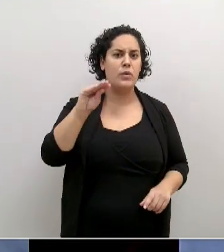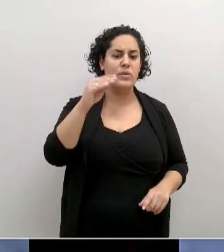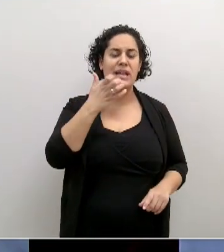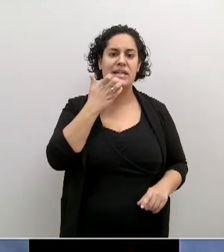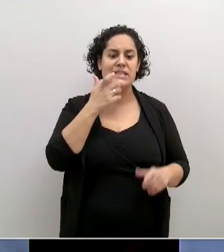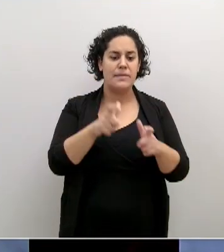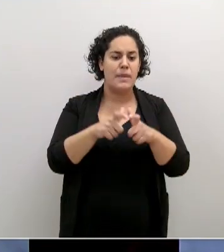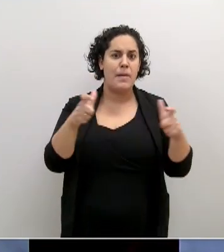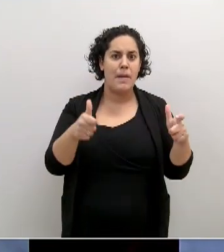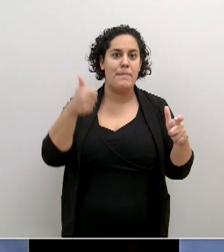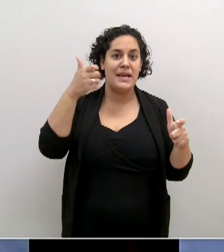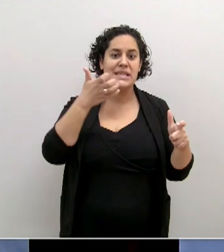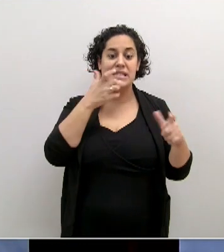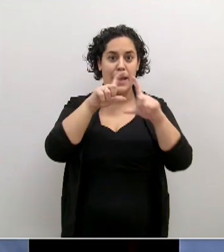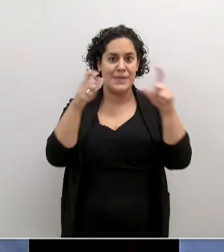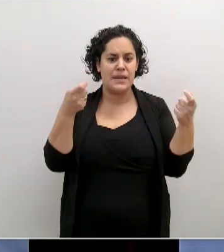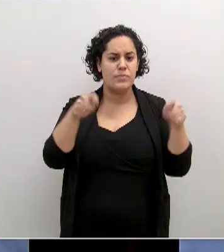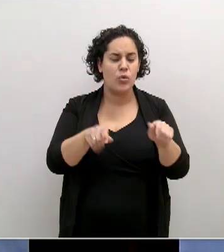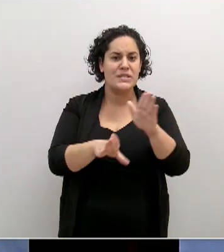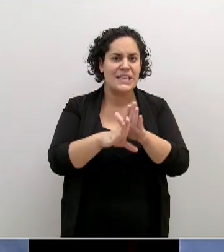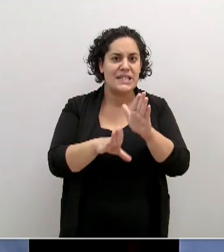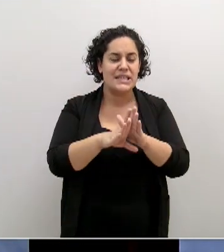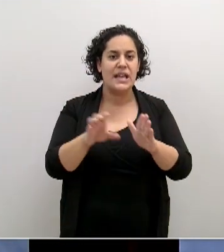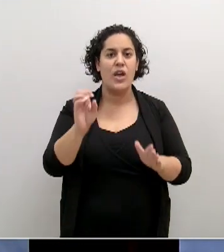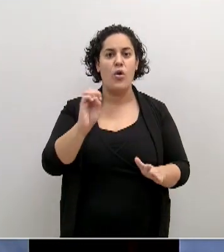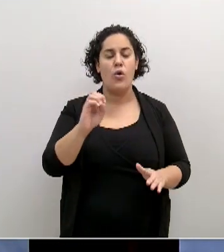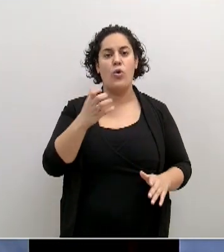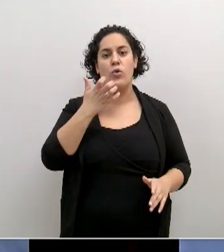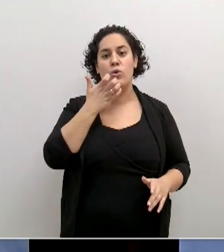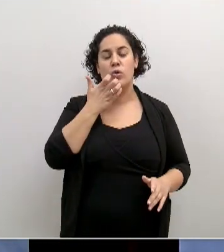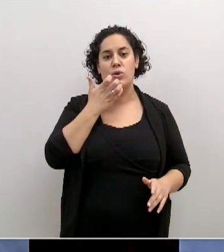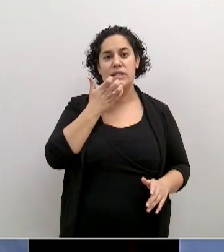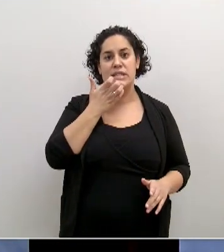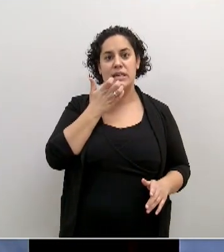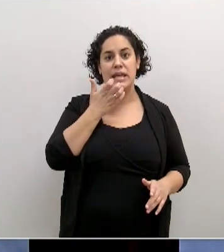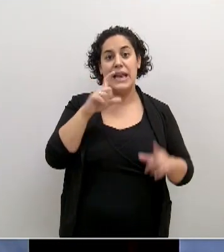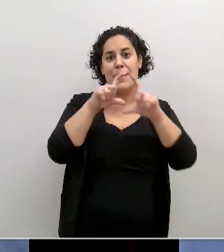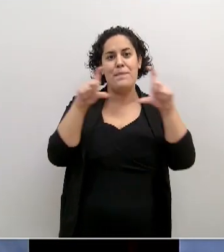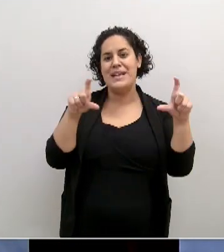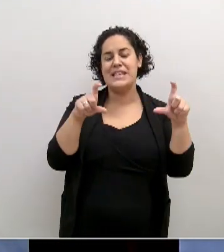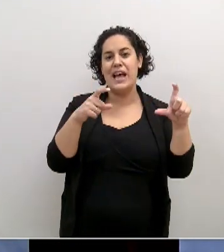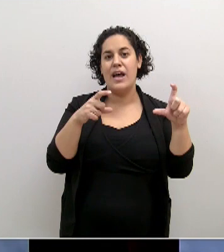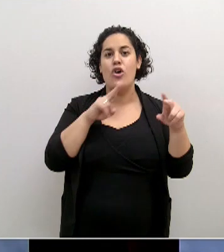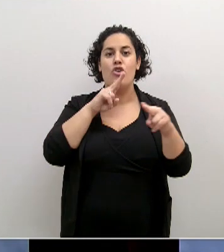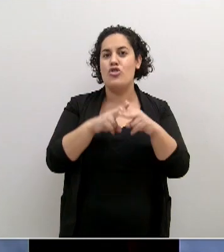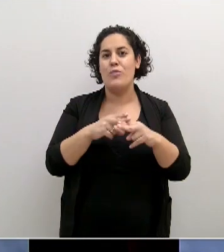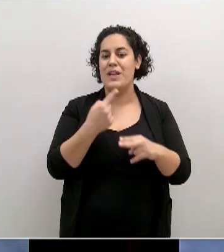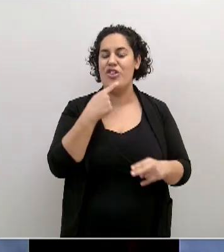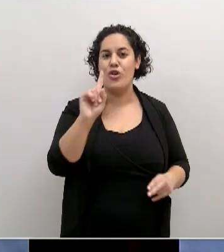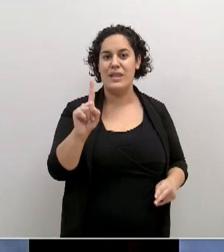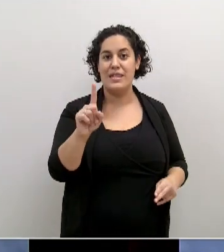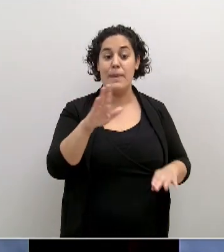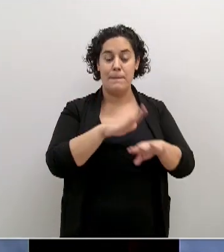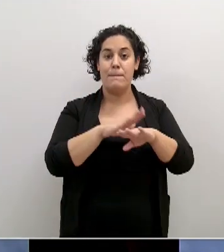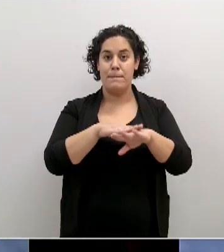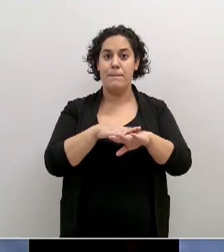el cierre de esta empresa y por qué en este tipo de brotes que afectan a empresas no se informa del nombre para que la ciudadanía pueda conocerlo y